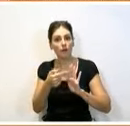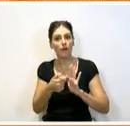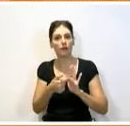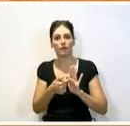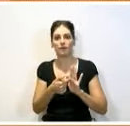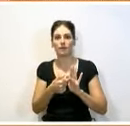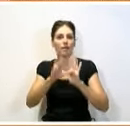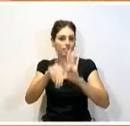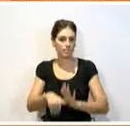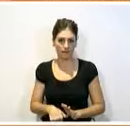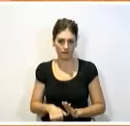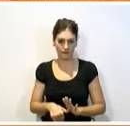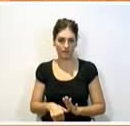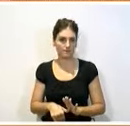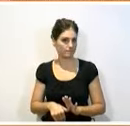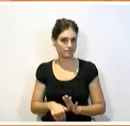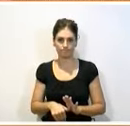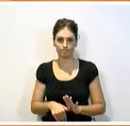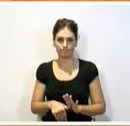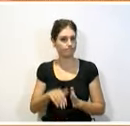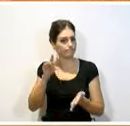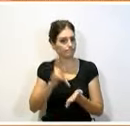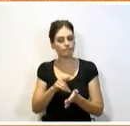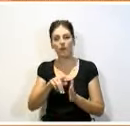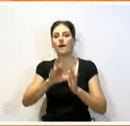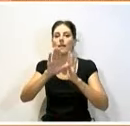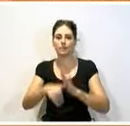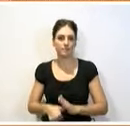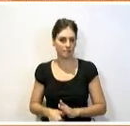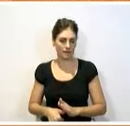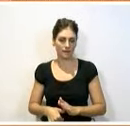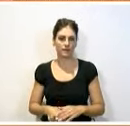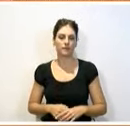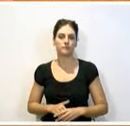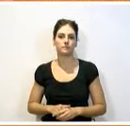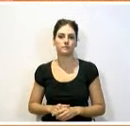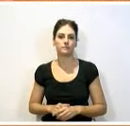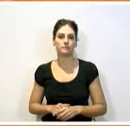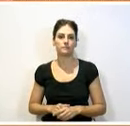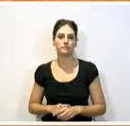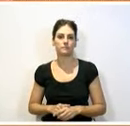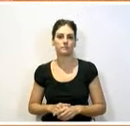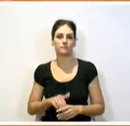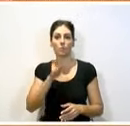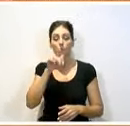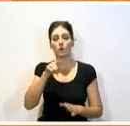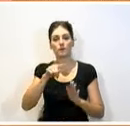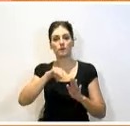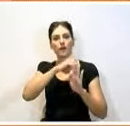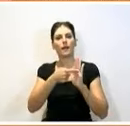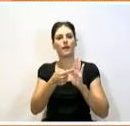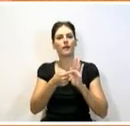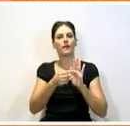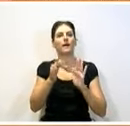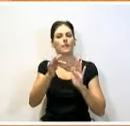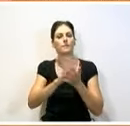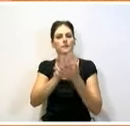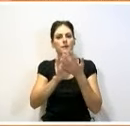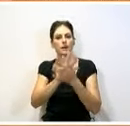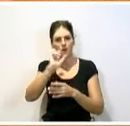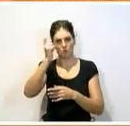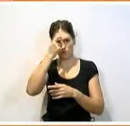llega tarde, que llega muy tarde. porque esta ley además habla de un concepto de